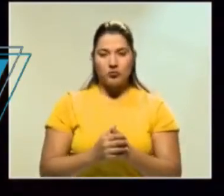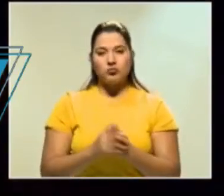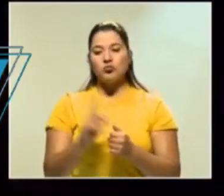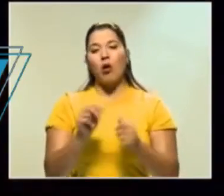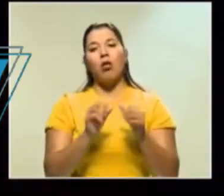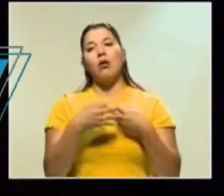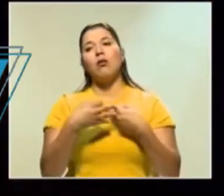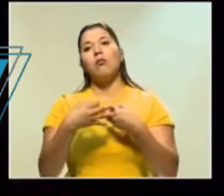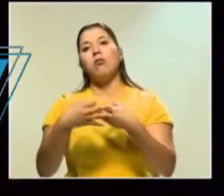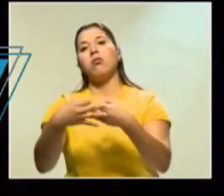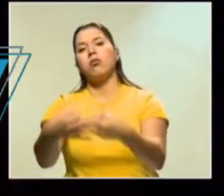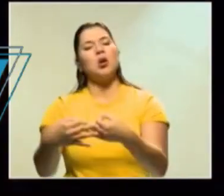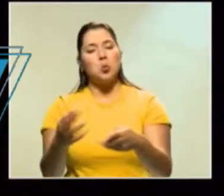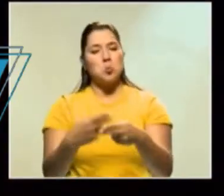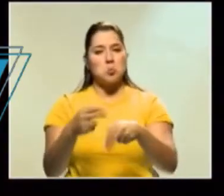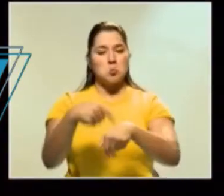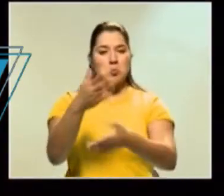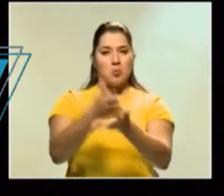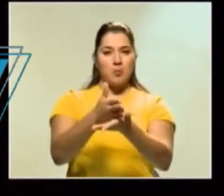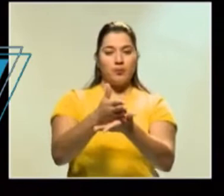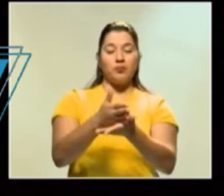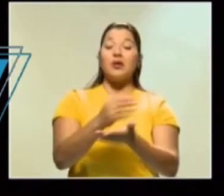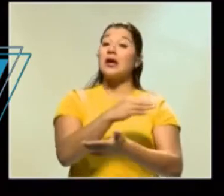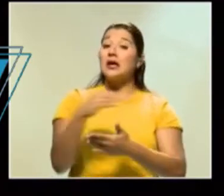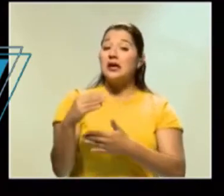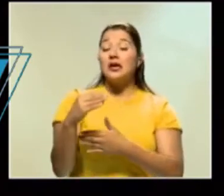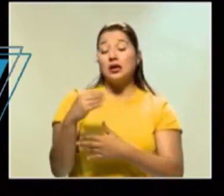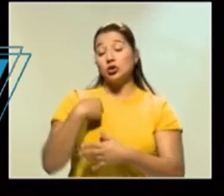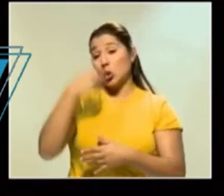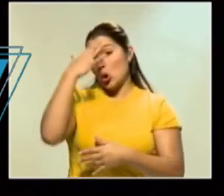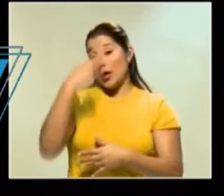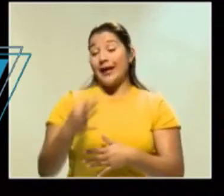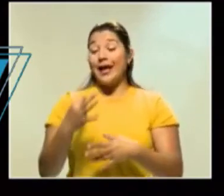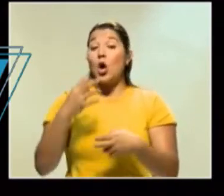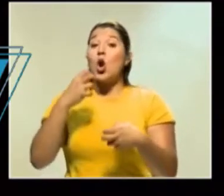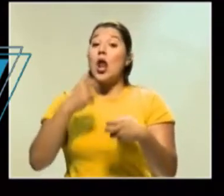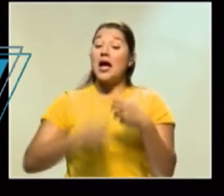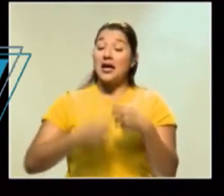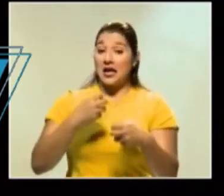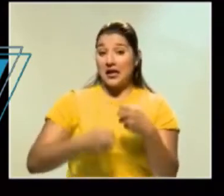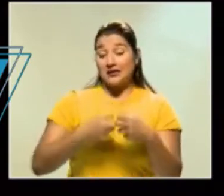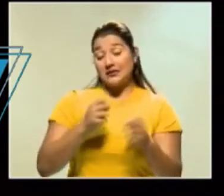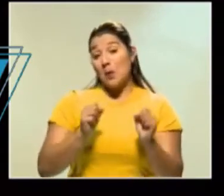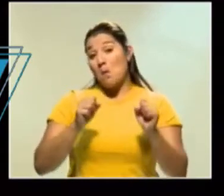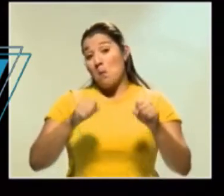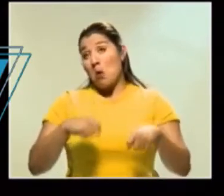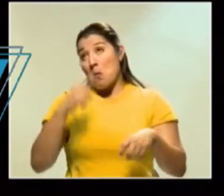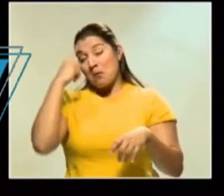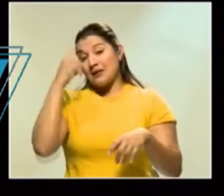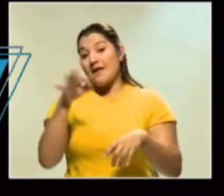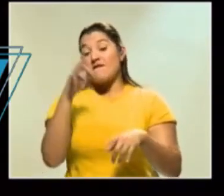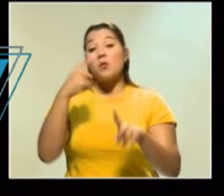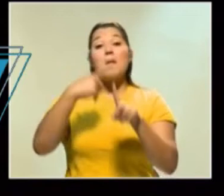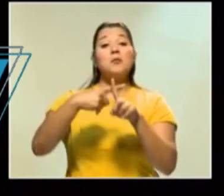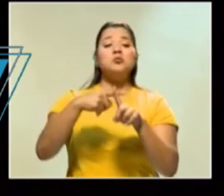vayan cambiando, la crisis también va a tender, creo yo que podríamos predecir con cierto relativo optimismo, va a